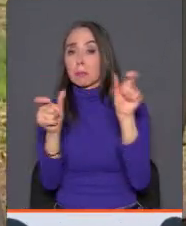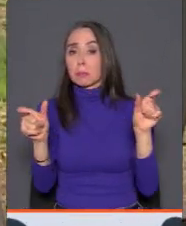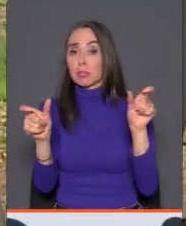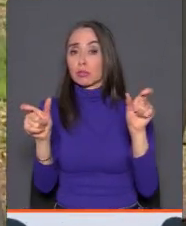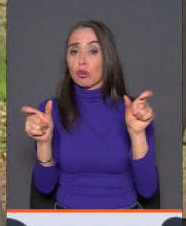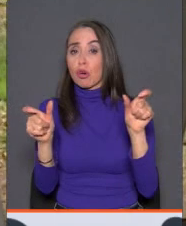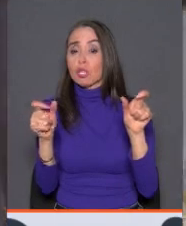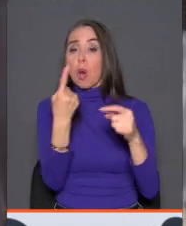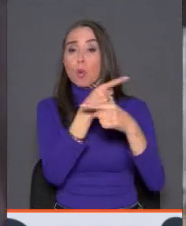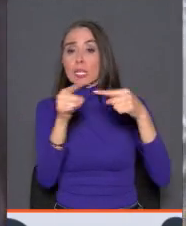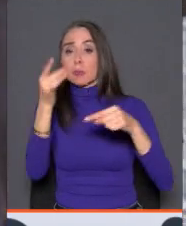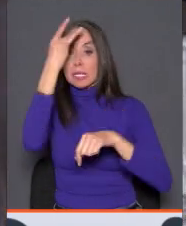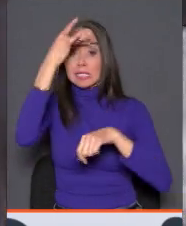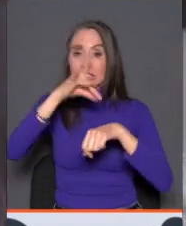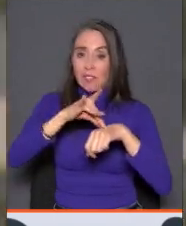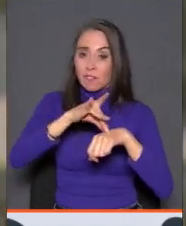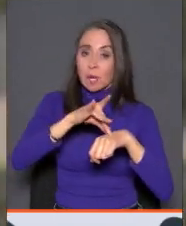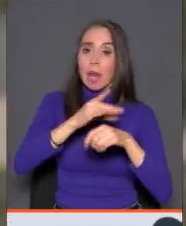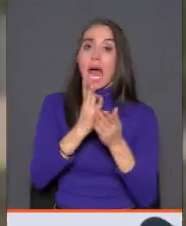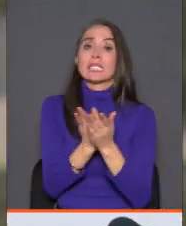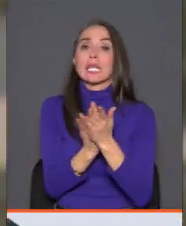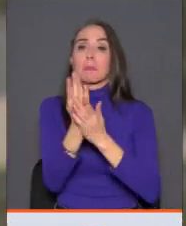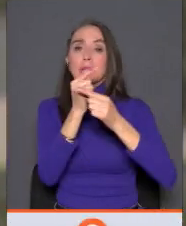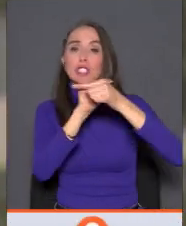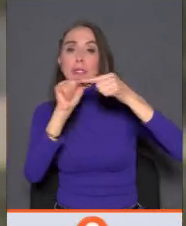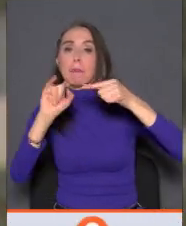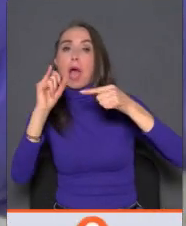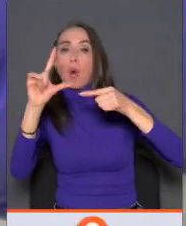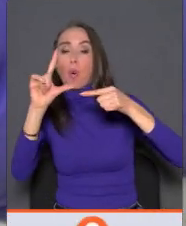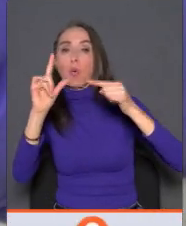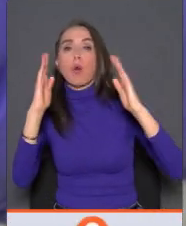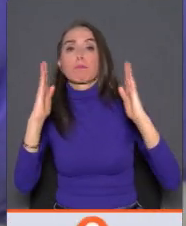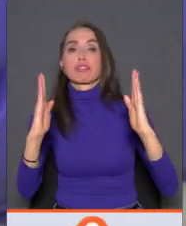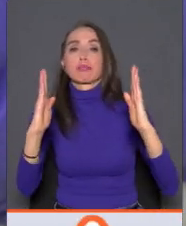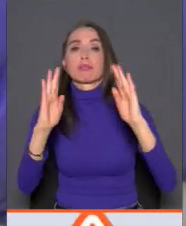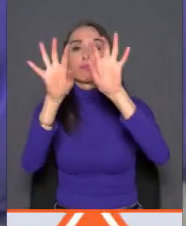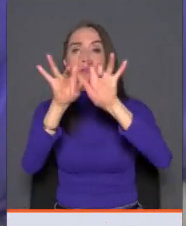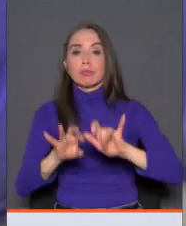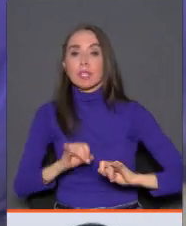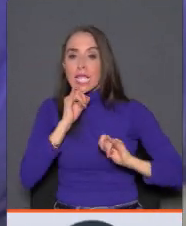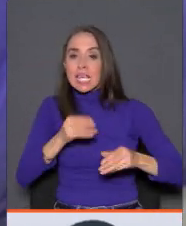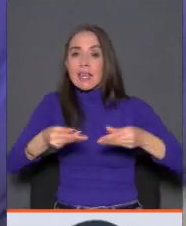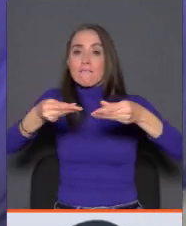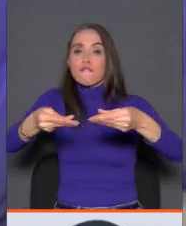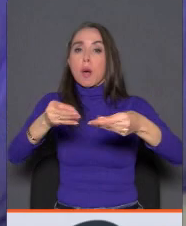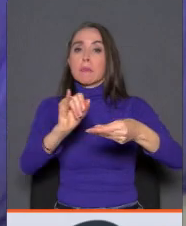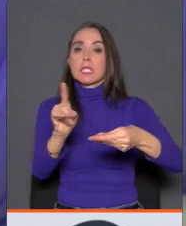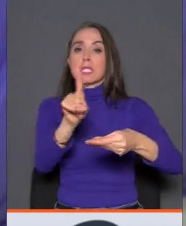promedio por semana hasta comienzos de julio, fecha de corte del informe del ISP.